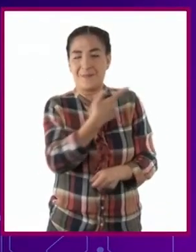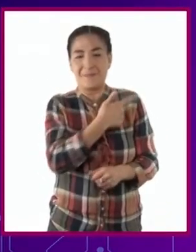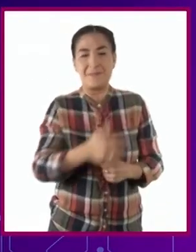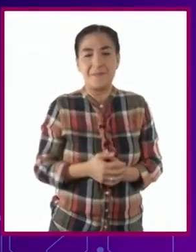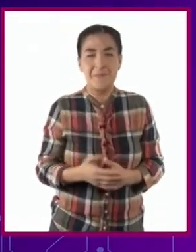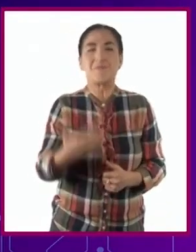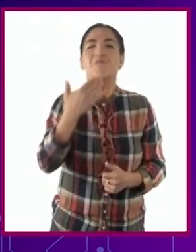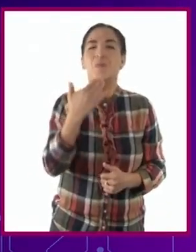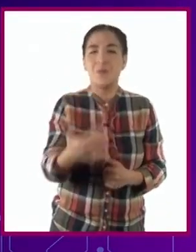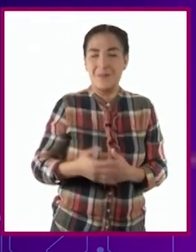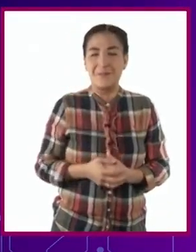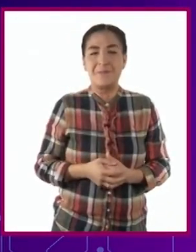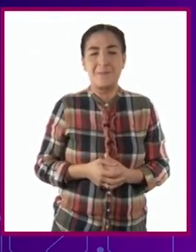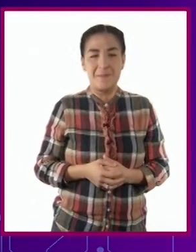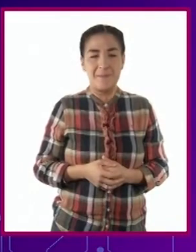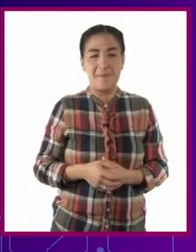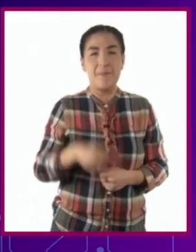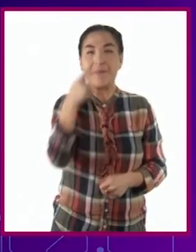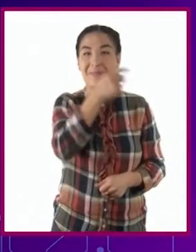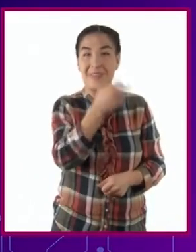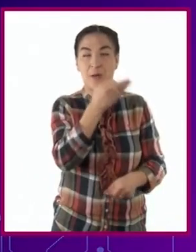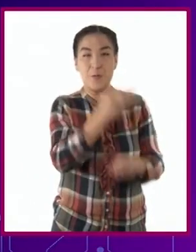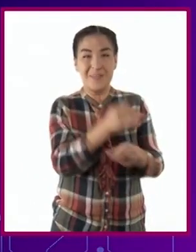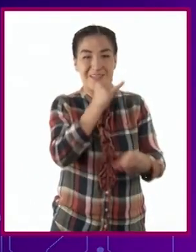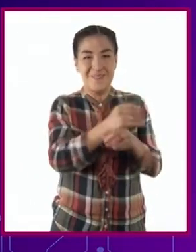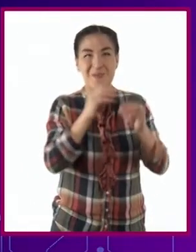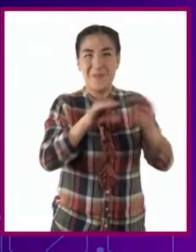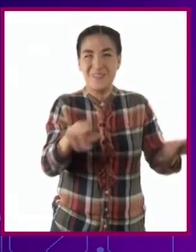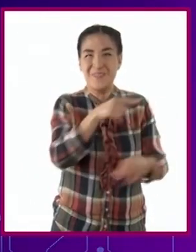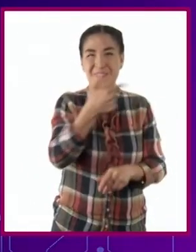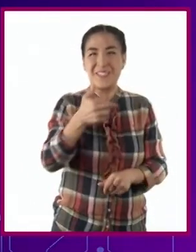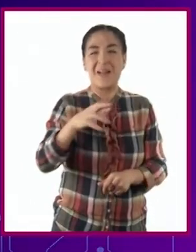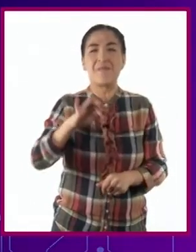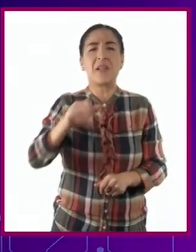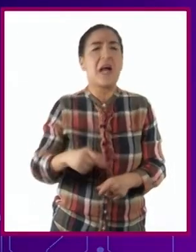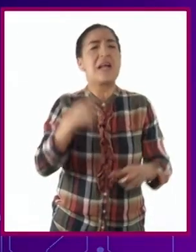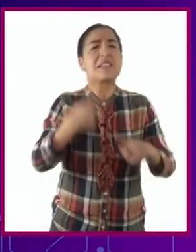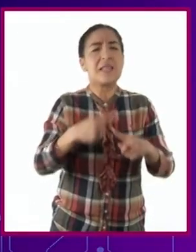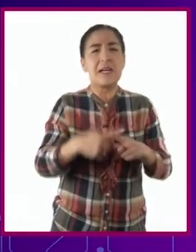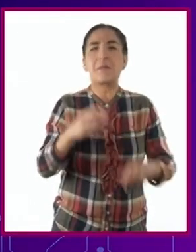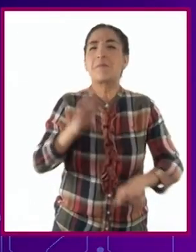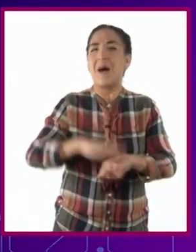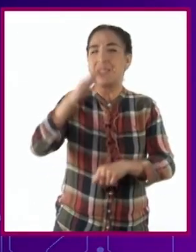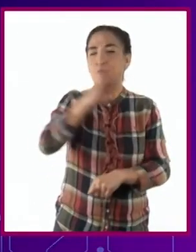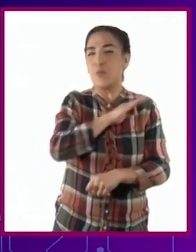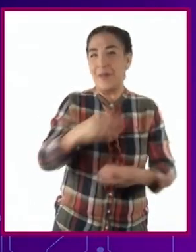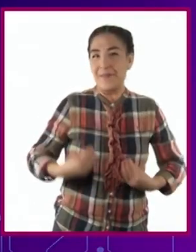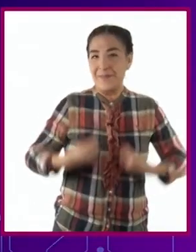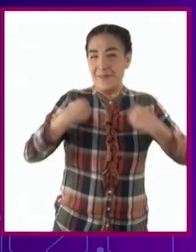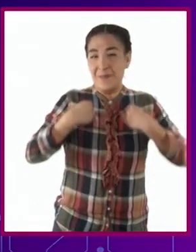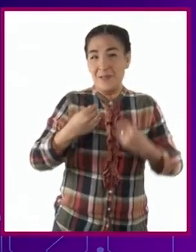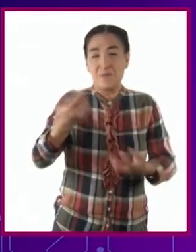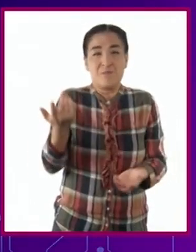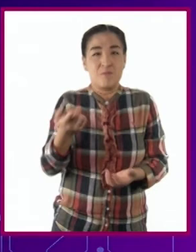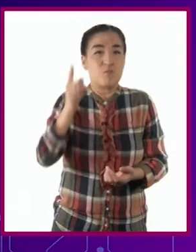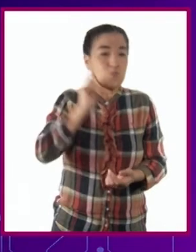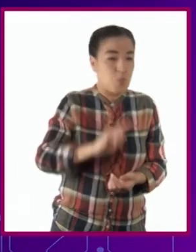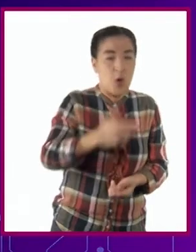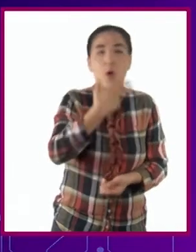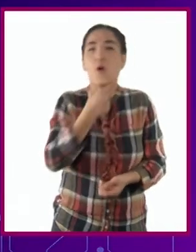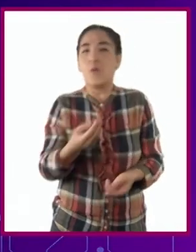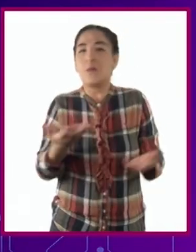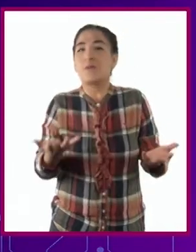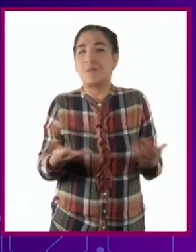bien, maestro Mario. De acuerdo con los datos de la gráfica, ¿quiénes tienen mayor esperanza de vida? ¿Las mujeres o los